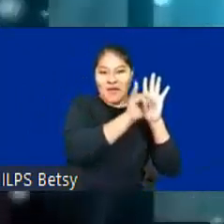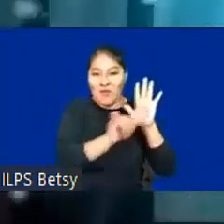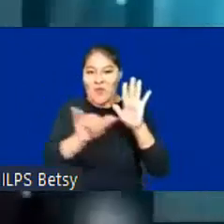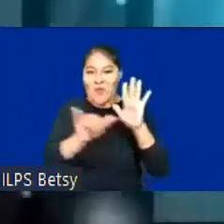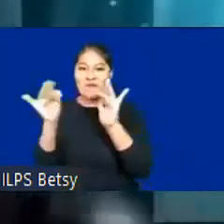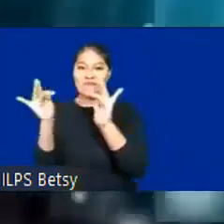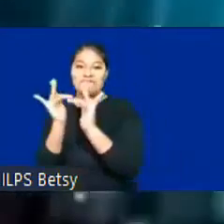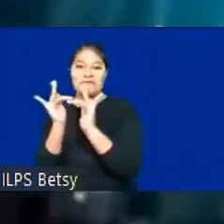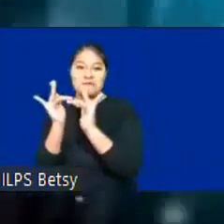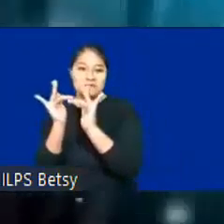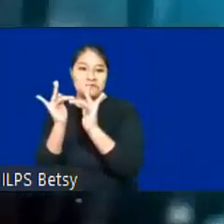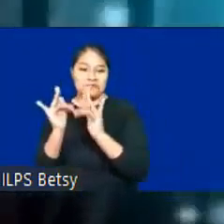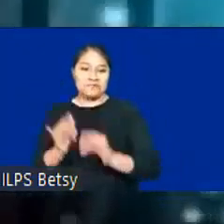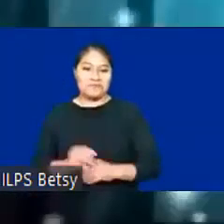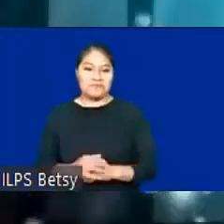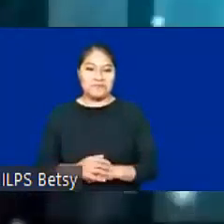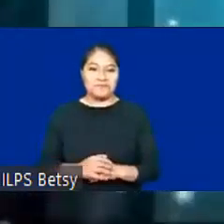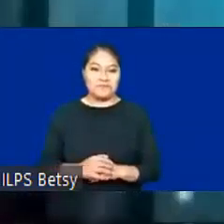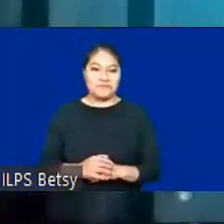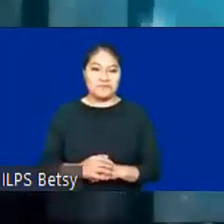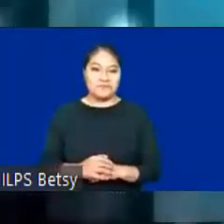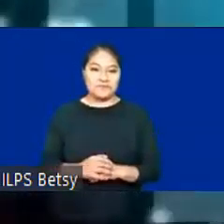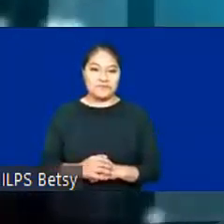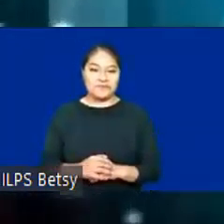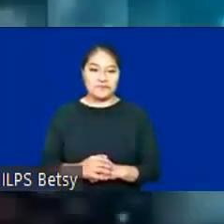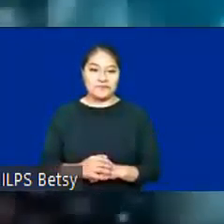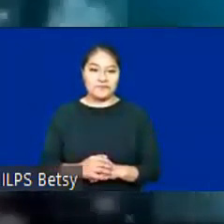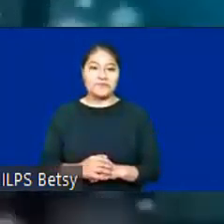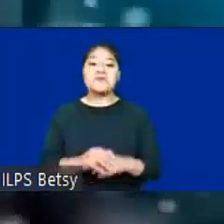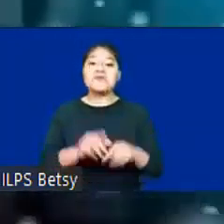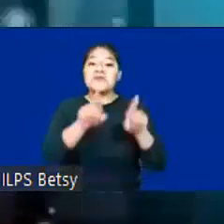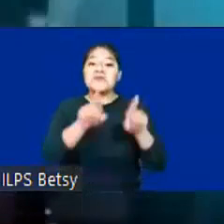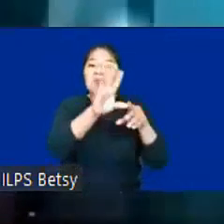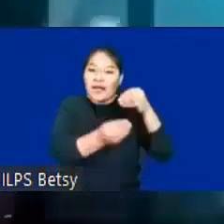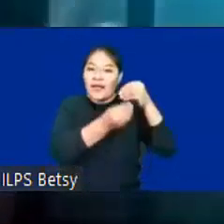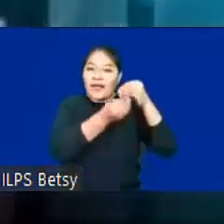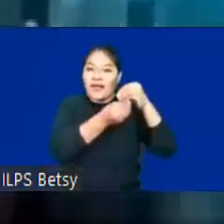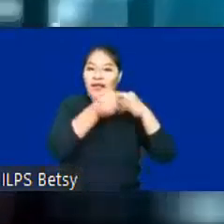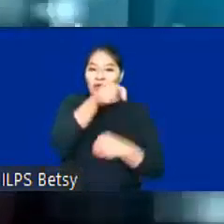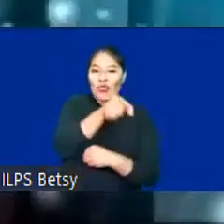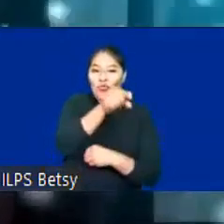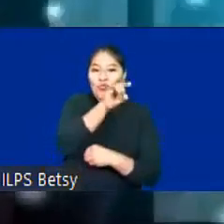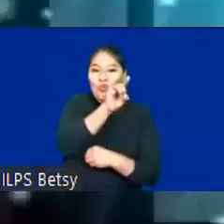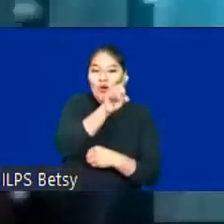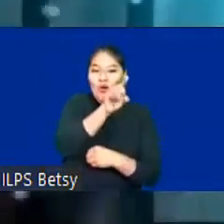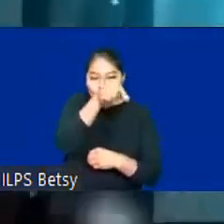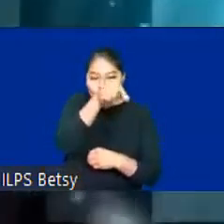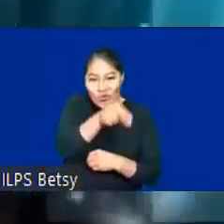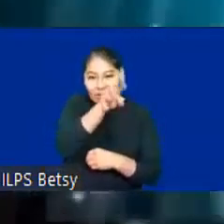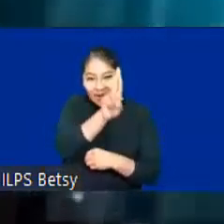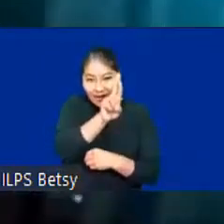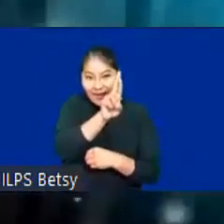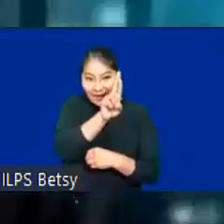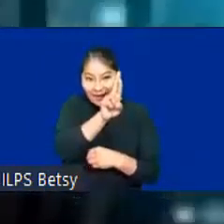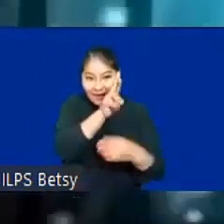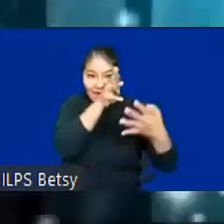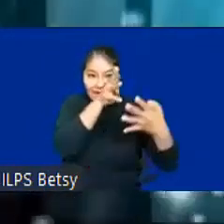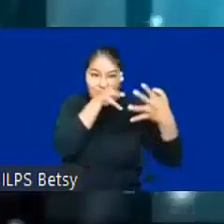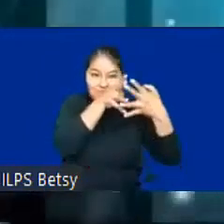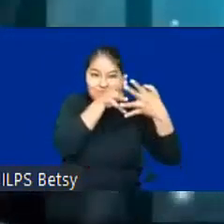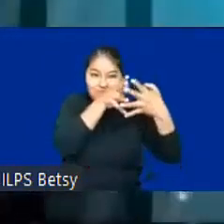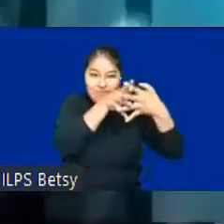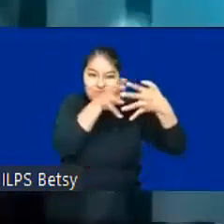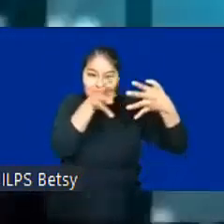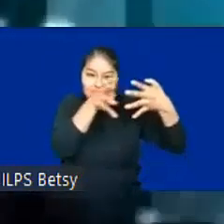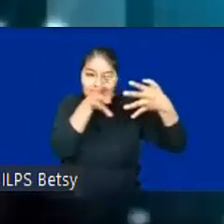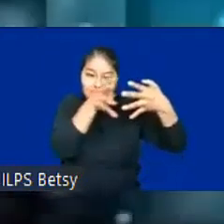el concepto de QR, tiene el concepto de firma electrónica, ha sido reconocida como una buena práctica